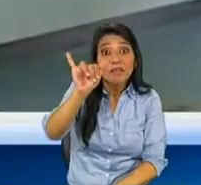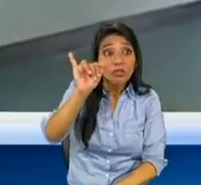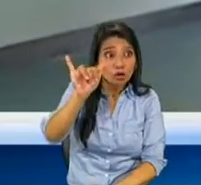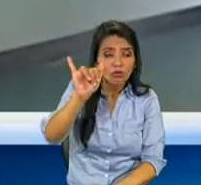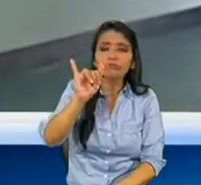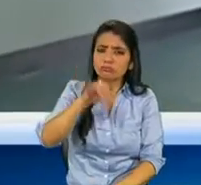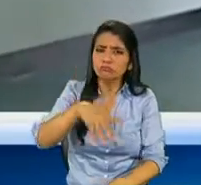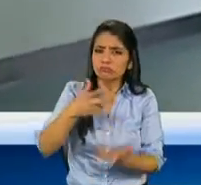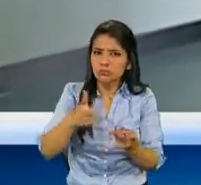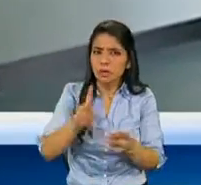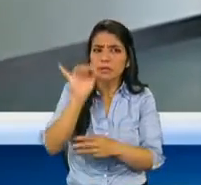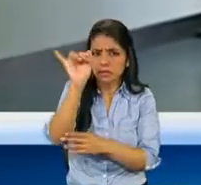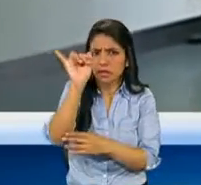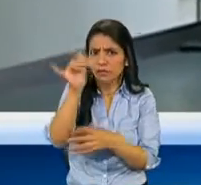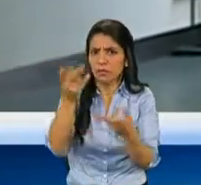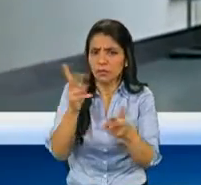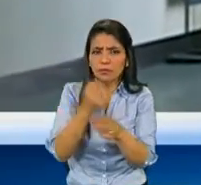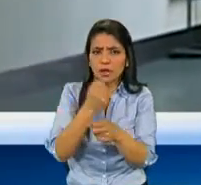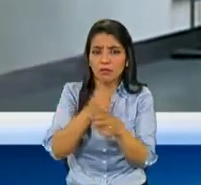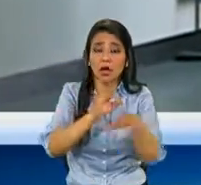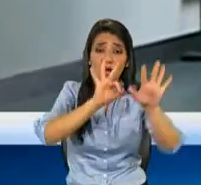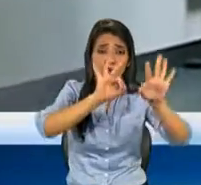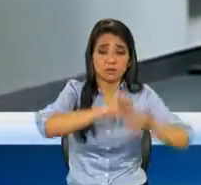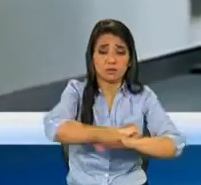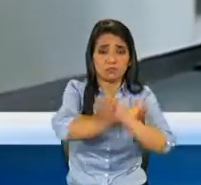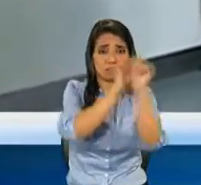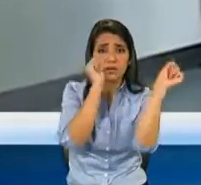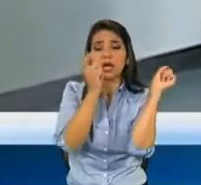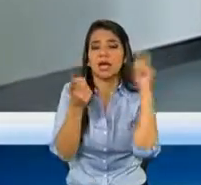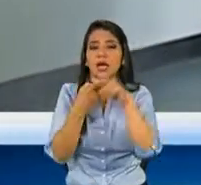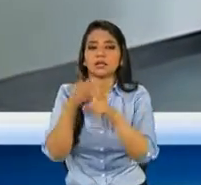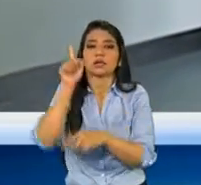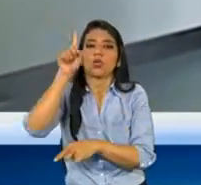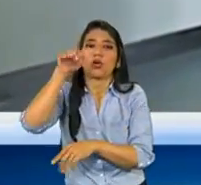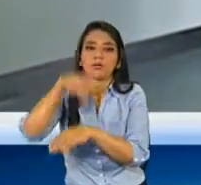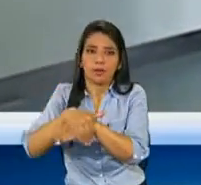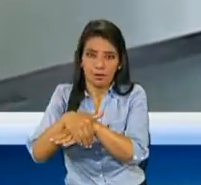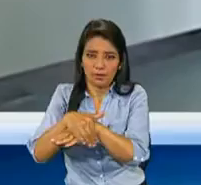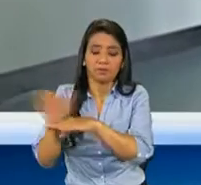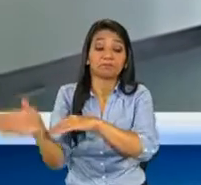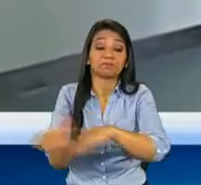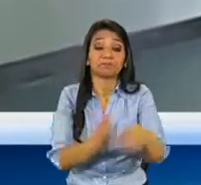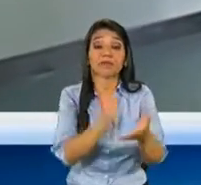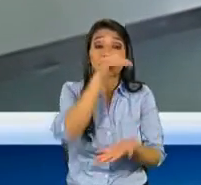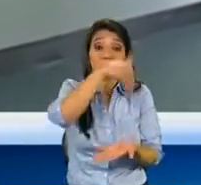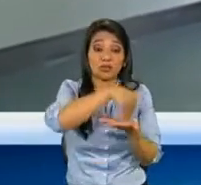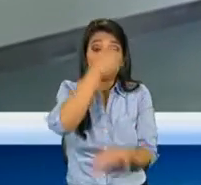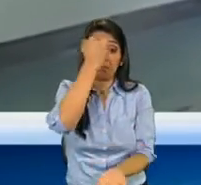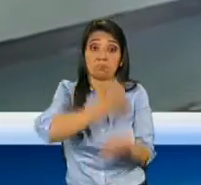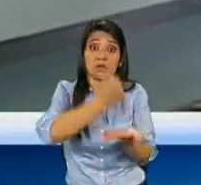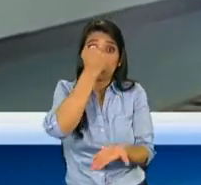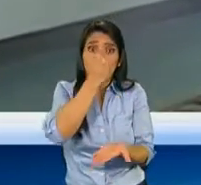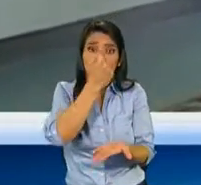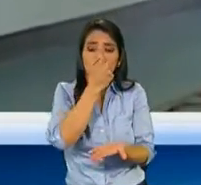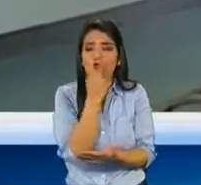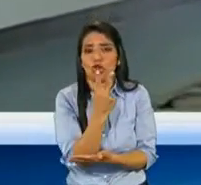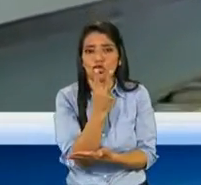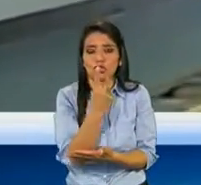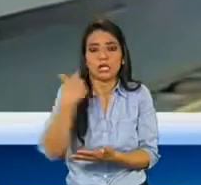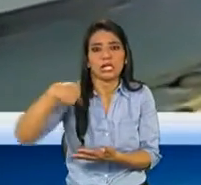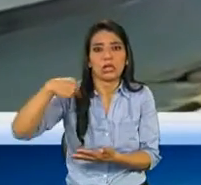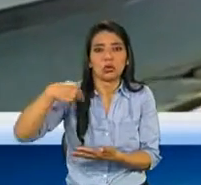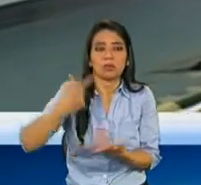trabajaremos también este sábado trabajaremos desde las 8 de la mañana hasta la una de la tarde en los centros de matriculación tenemos que son nuevos quitumbe